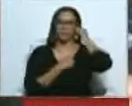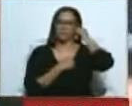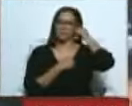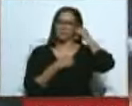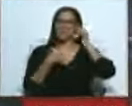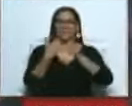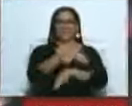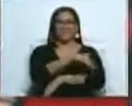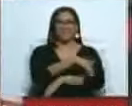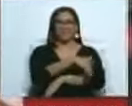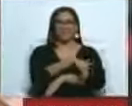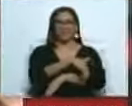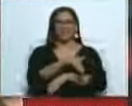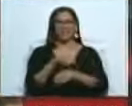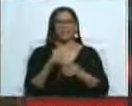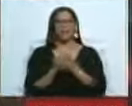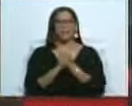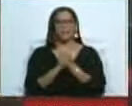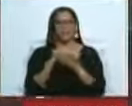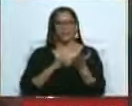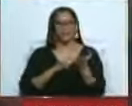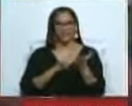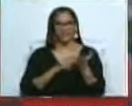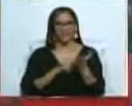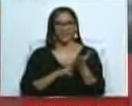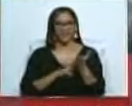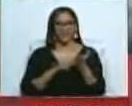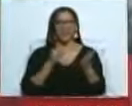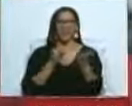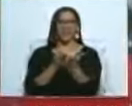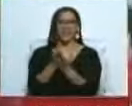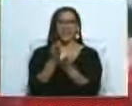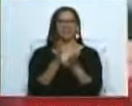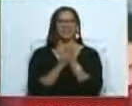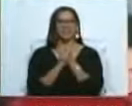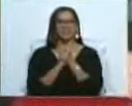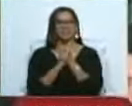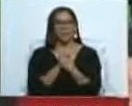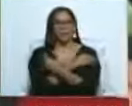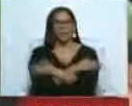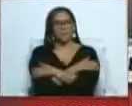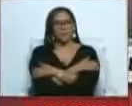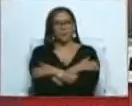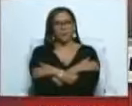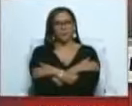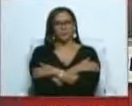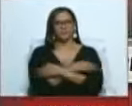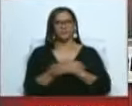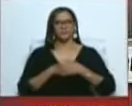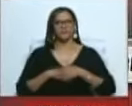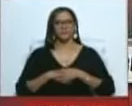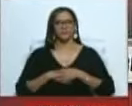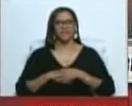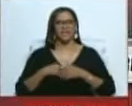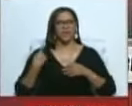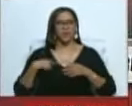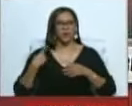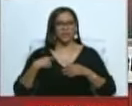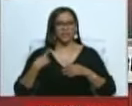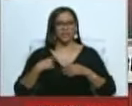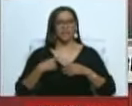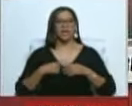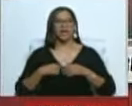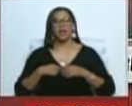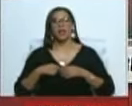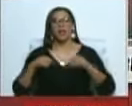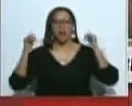calle, amor de verdad, lealtad y amor. Y ellos tienen ahorita, presidente, la feria del Orza,